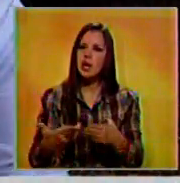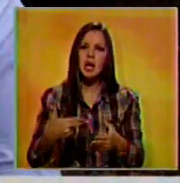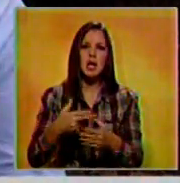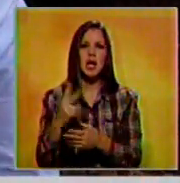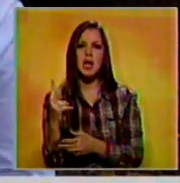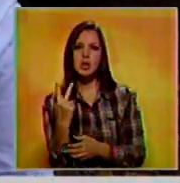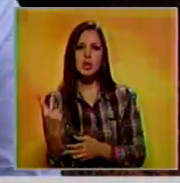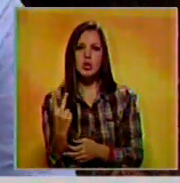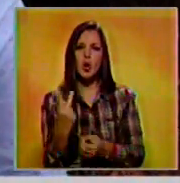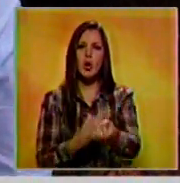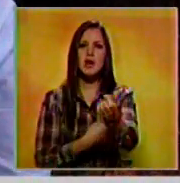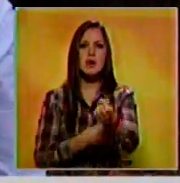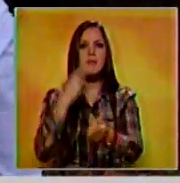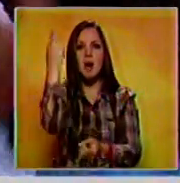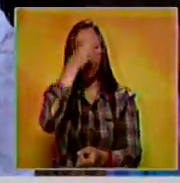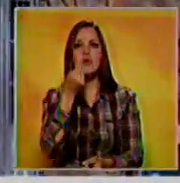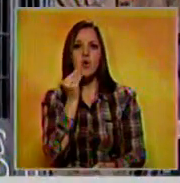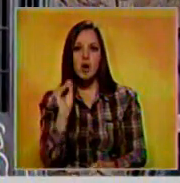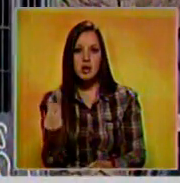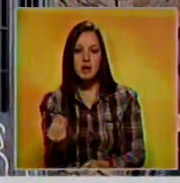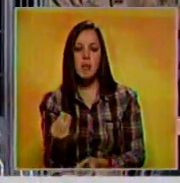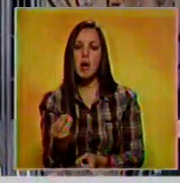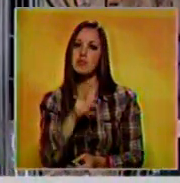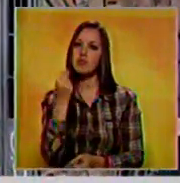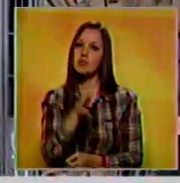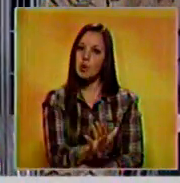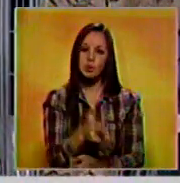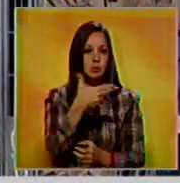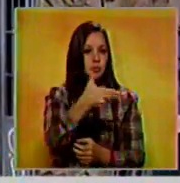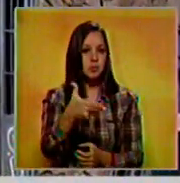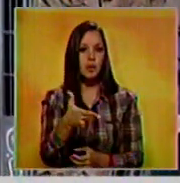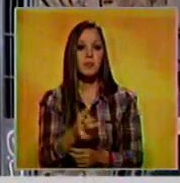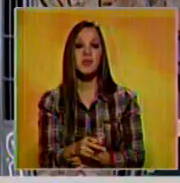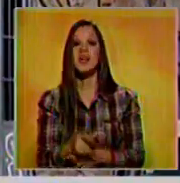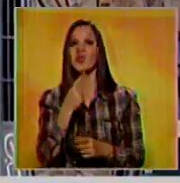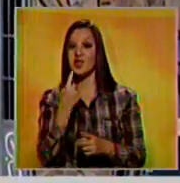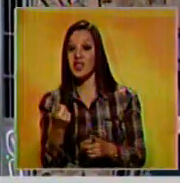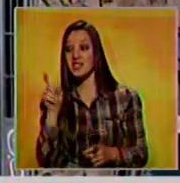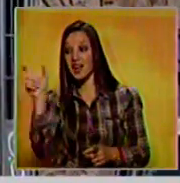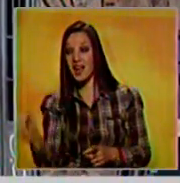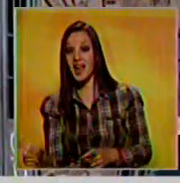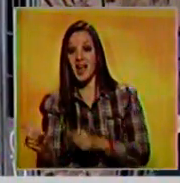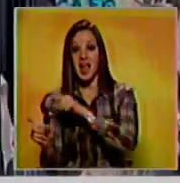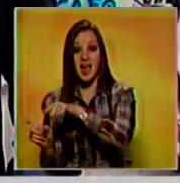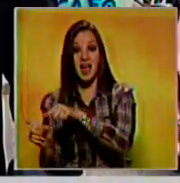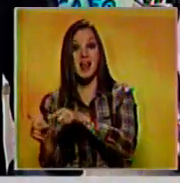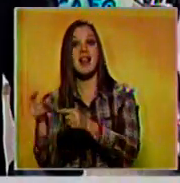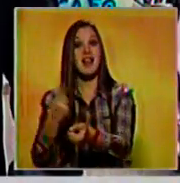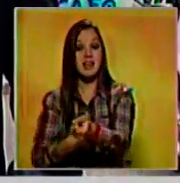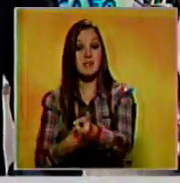crimen. Por ahora, las investigaciones se centran en el entorno del hermano que era socio del